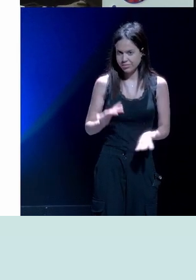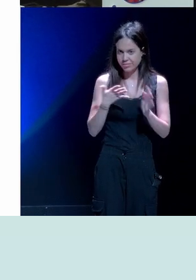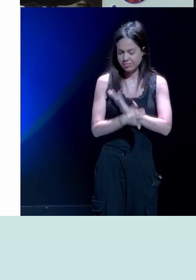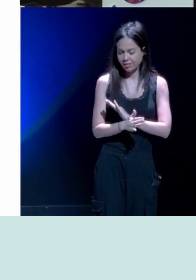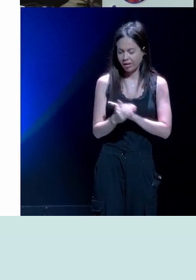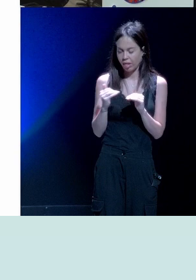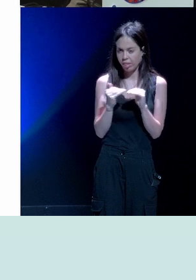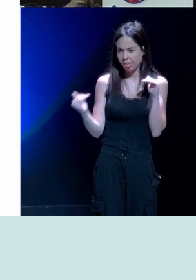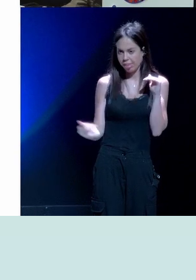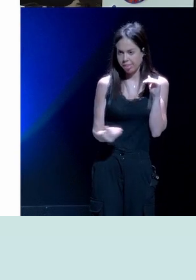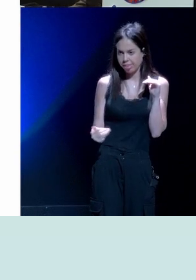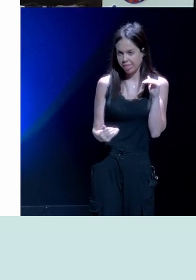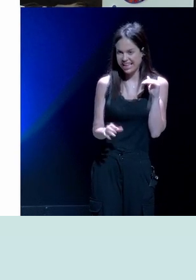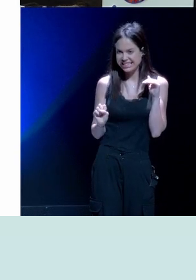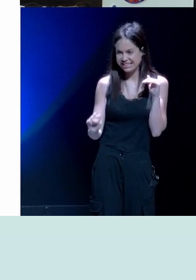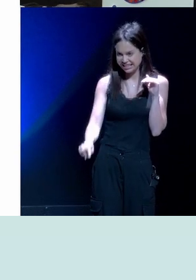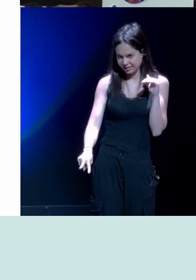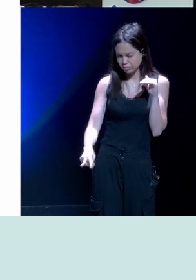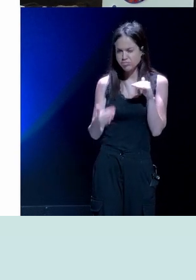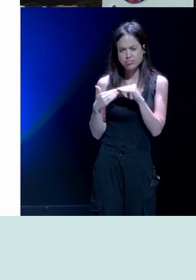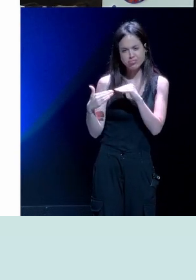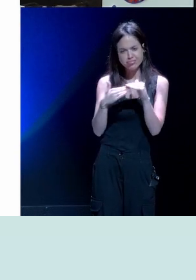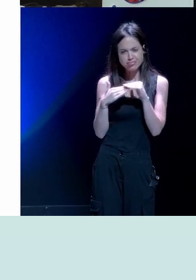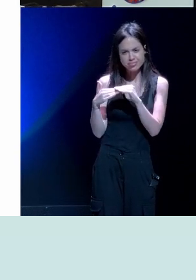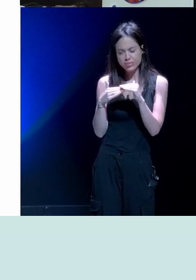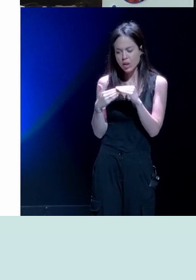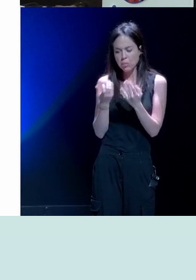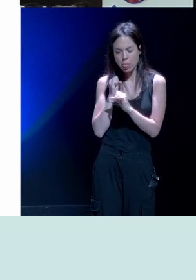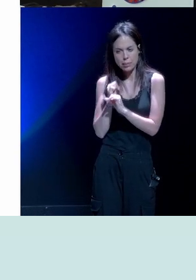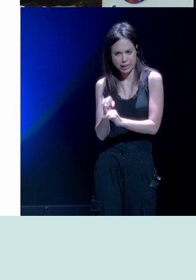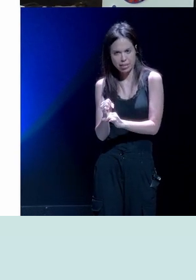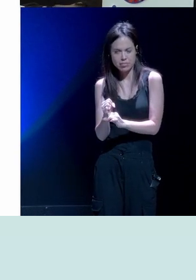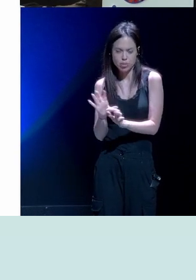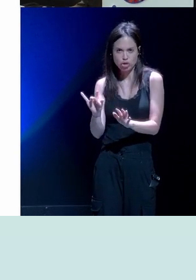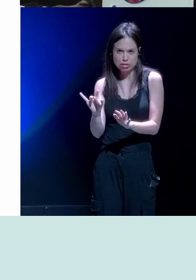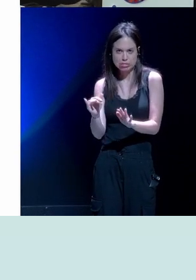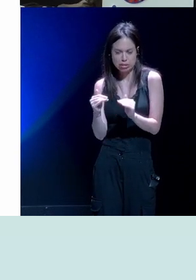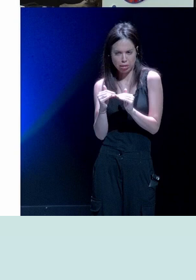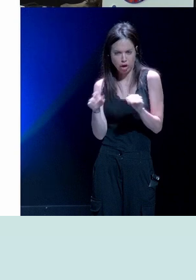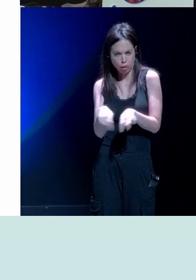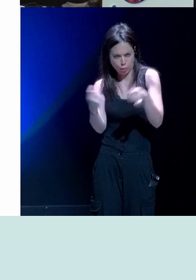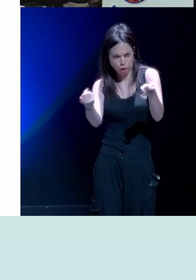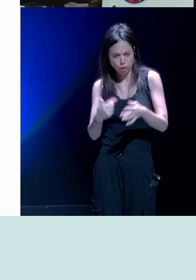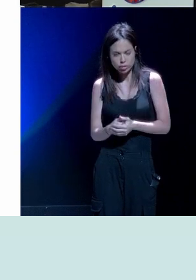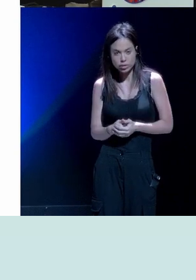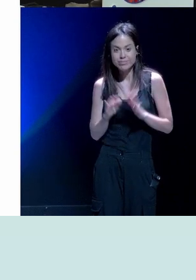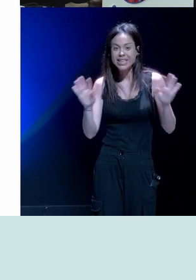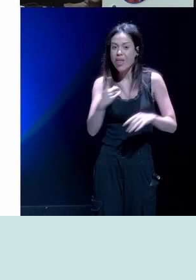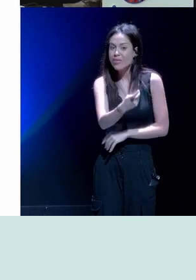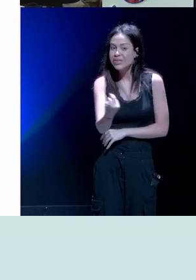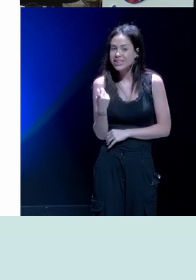rompa la simetría de la relación de dependencia, o que sí, más bien que sí, que la rompa, entonces nos hace